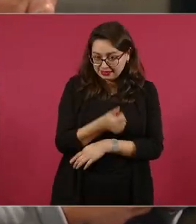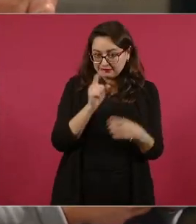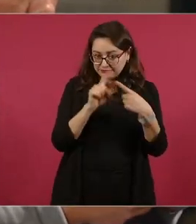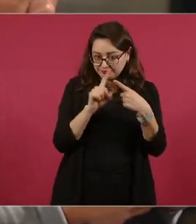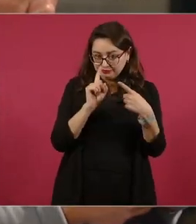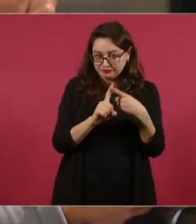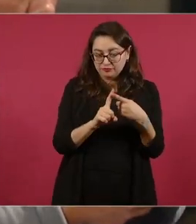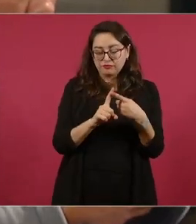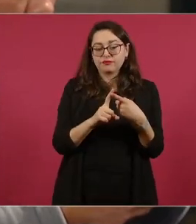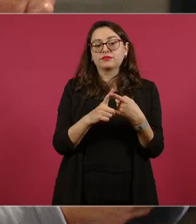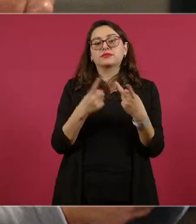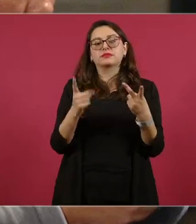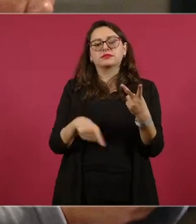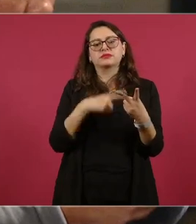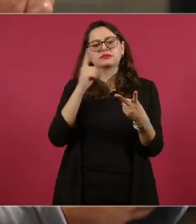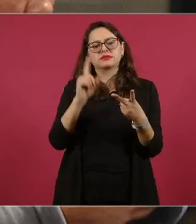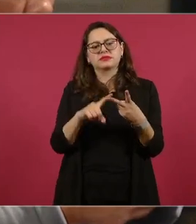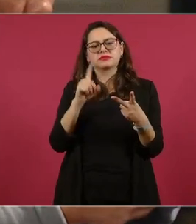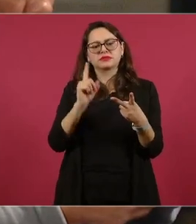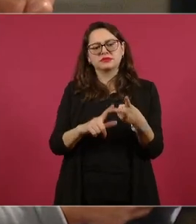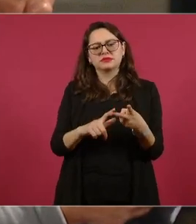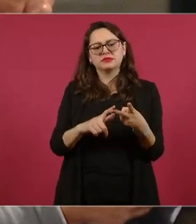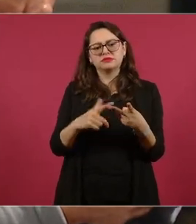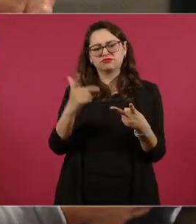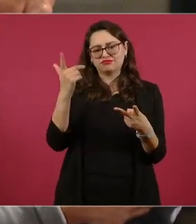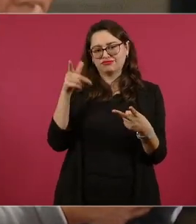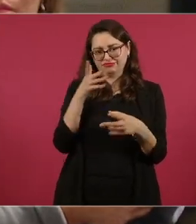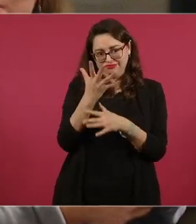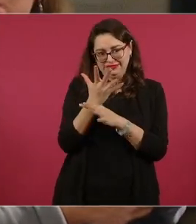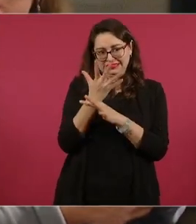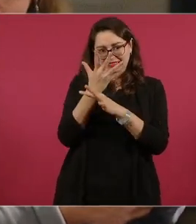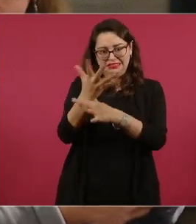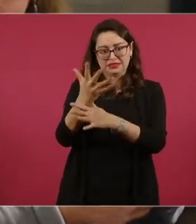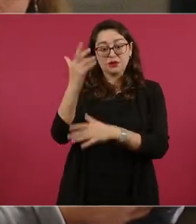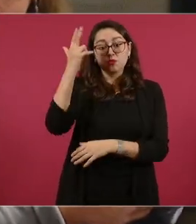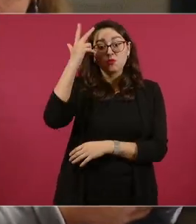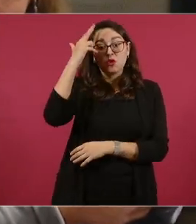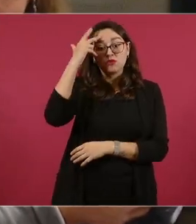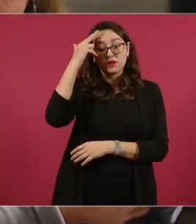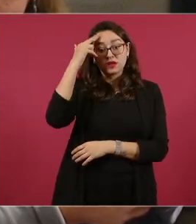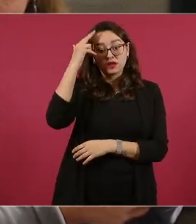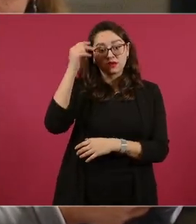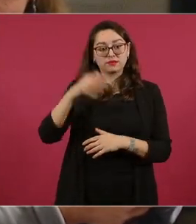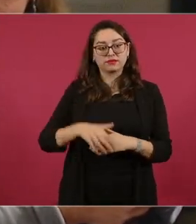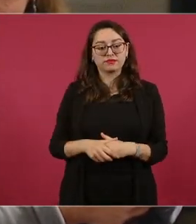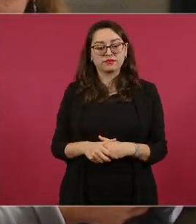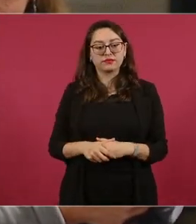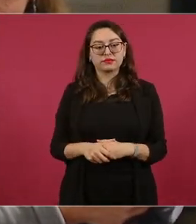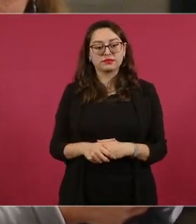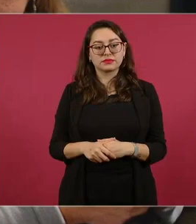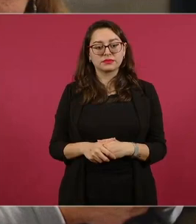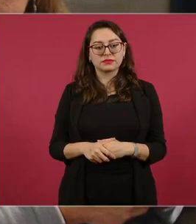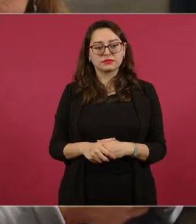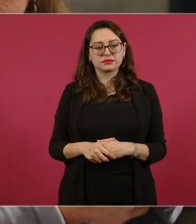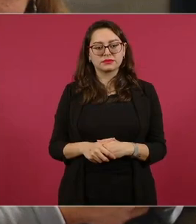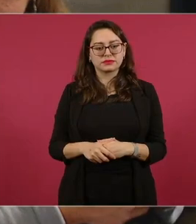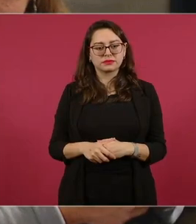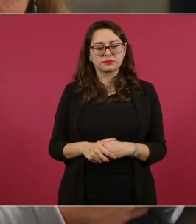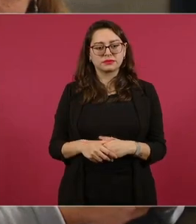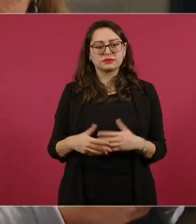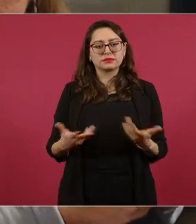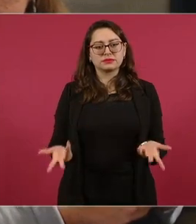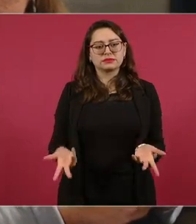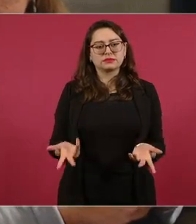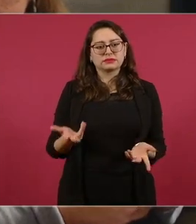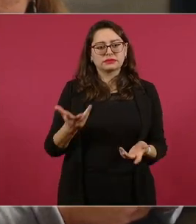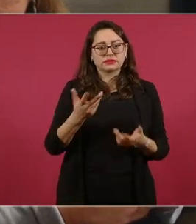dado que citó usted a Porfirio Díaz, ¿sería partidario de que los restos de Porfirio Díaz que se encuentran en Montparnasse a la fecha regresaran a